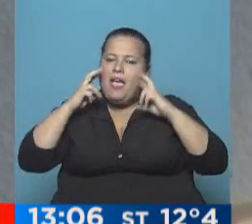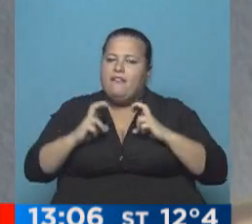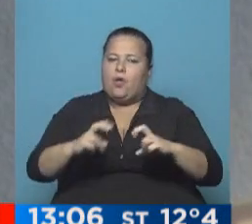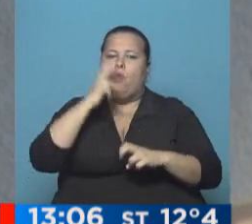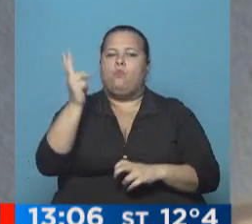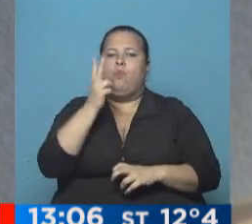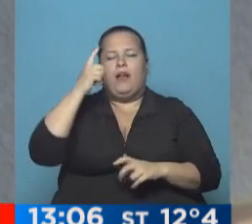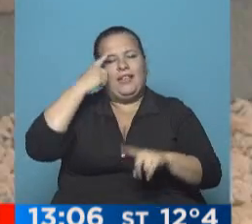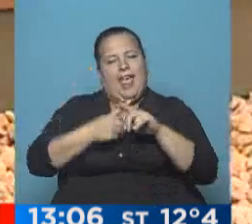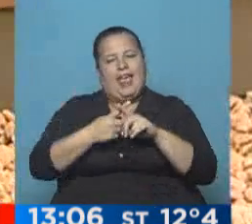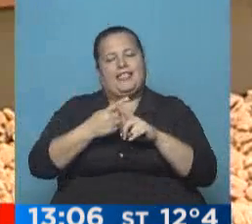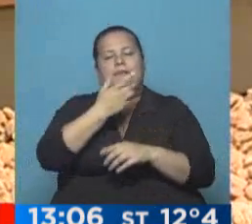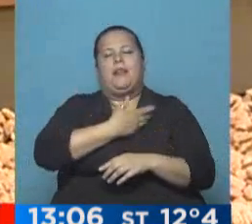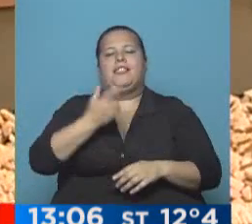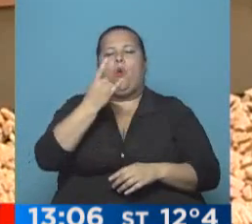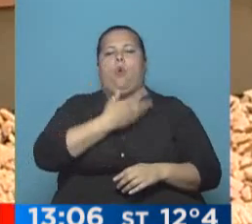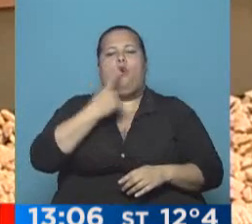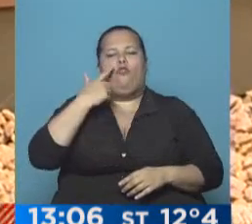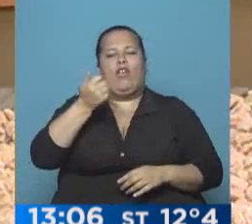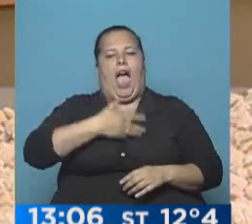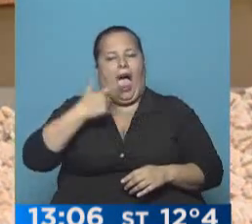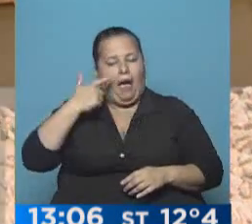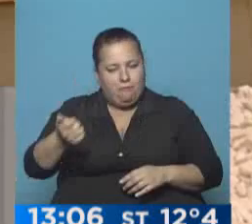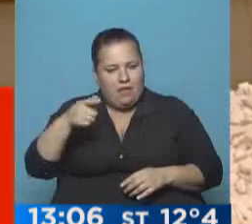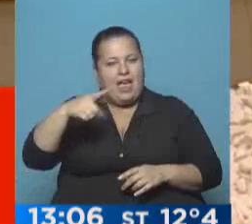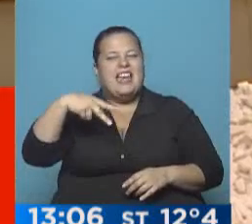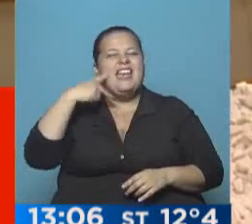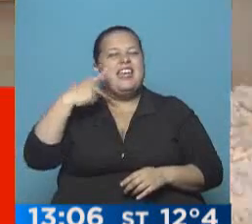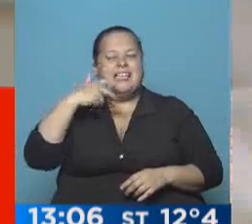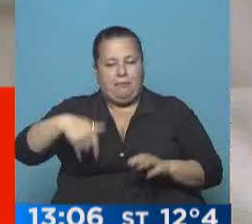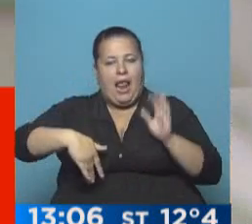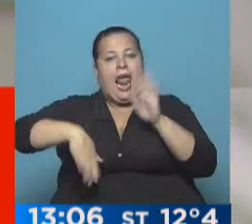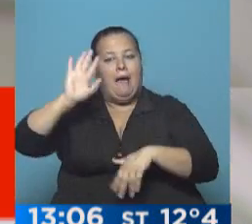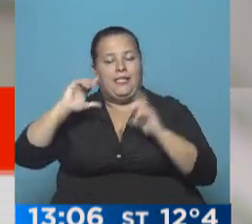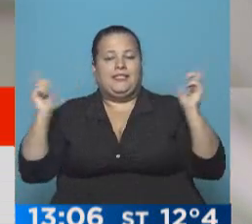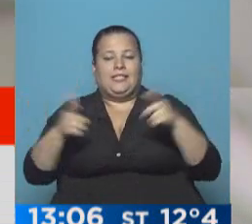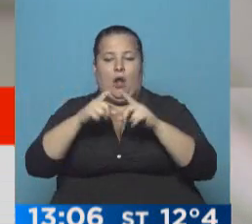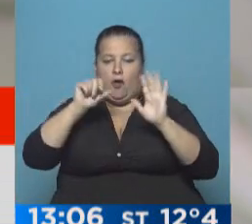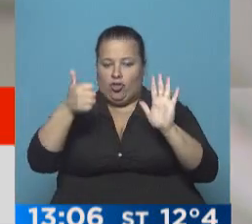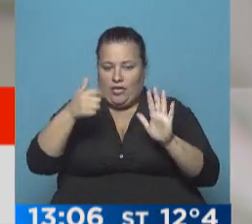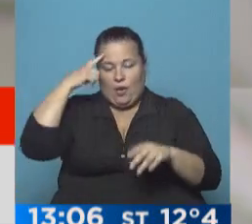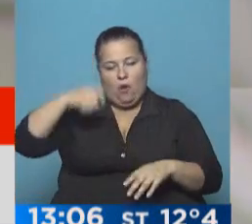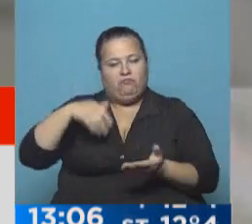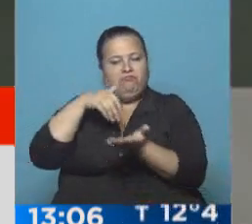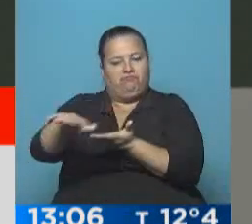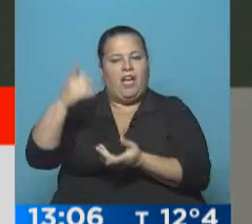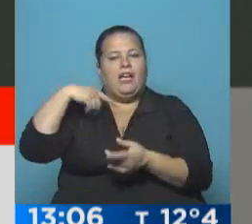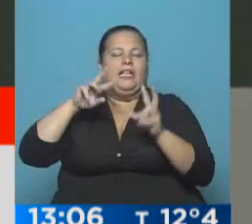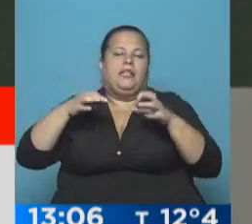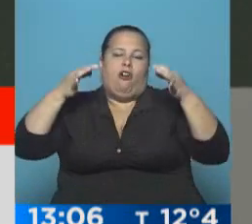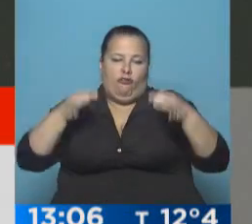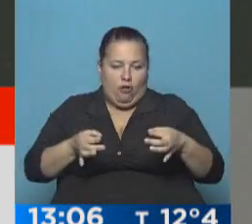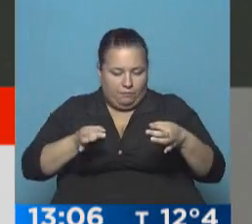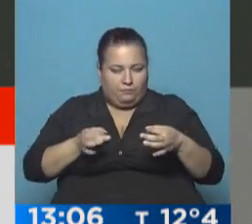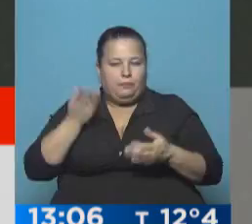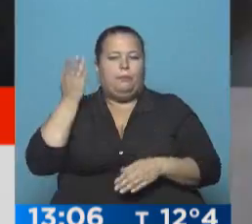la muerte del ex titular de la UFI AMIA, Alberto Nisman. Por mayoría, la sala sexta del tribunal rechazó por cuestiones formales